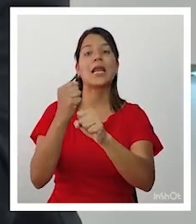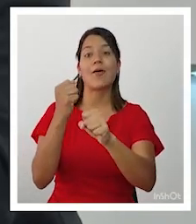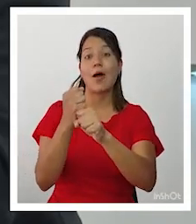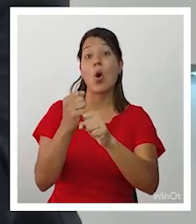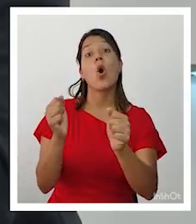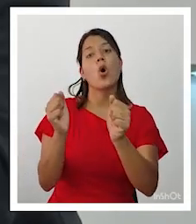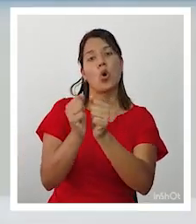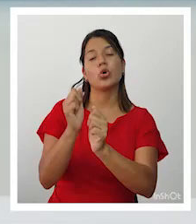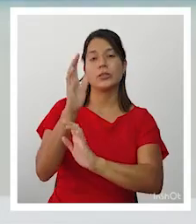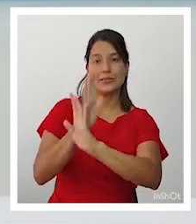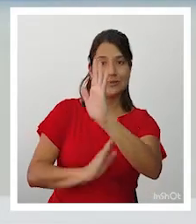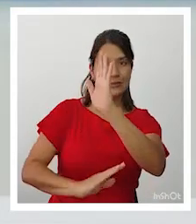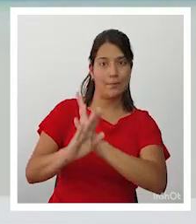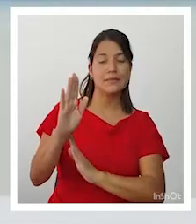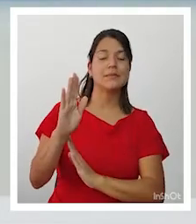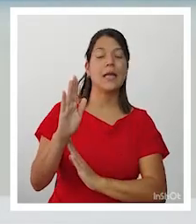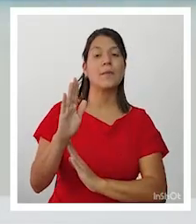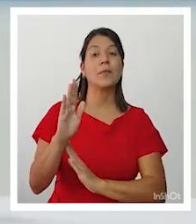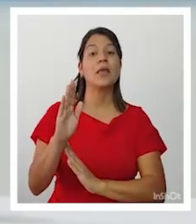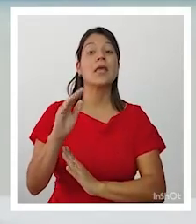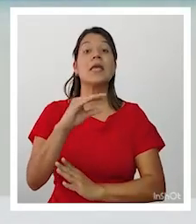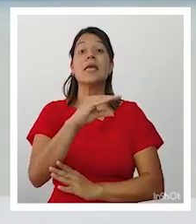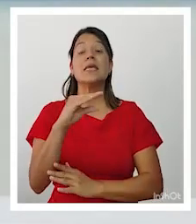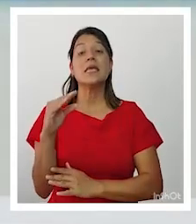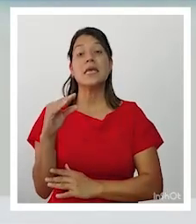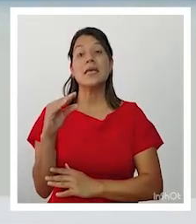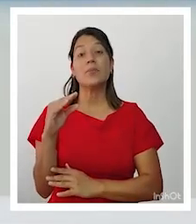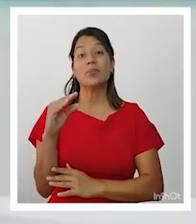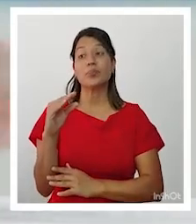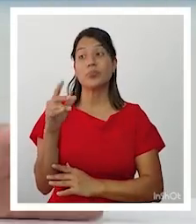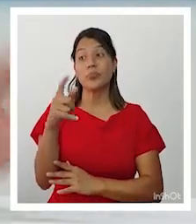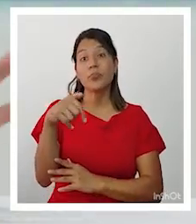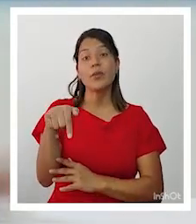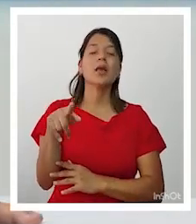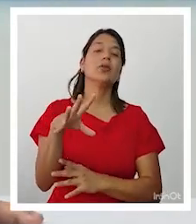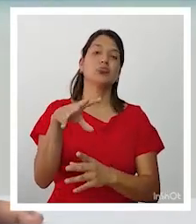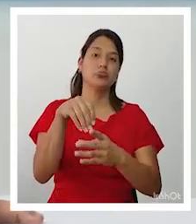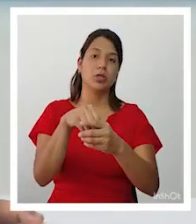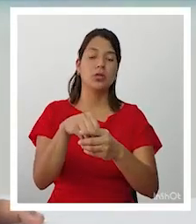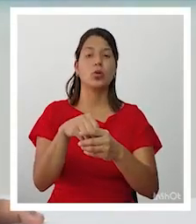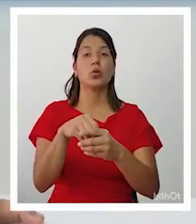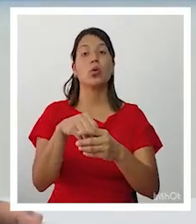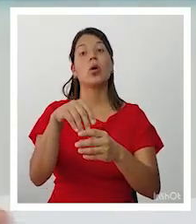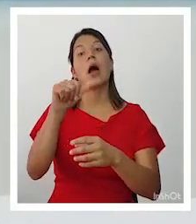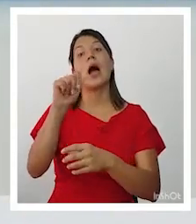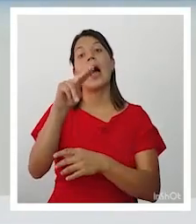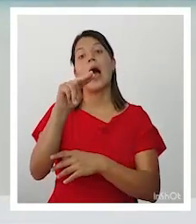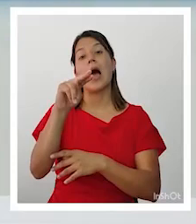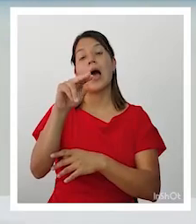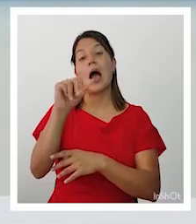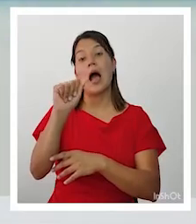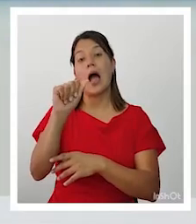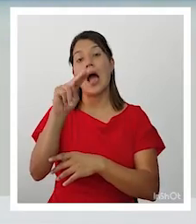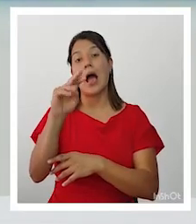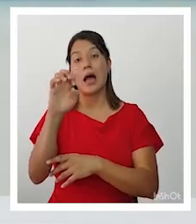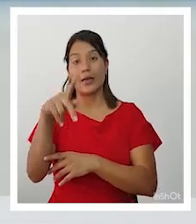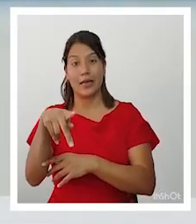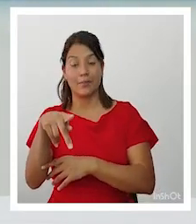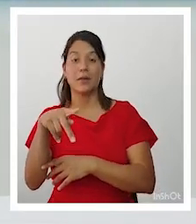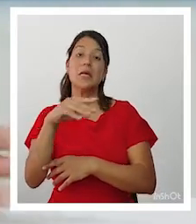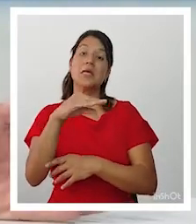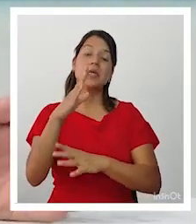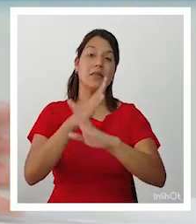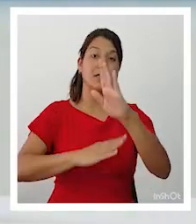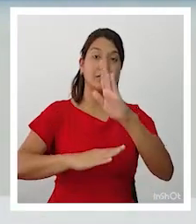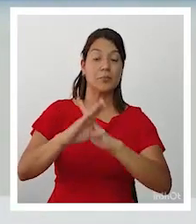discapacidad, que es parte de lo que sería de la ANEP. Entonces es ANEP, discapacidad, y bueno,